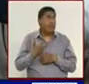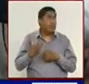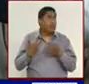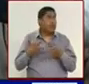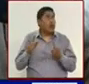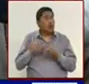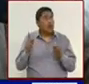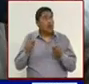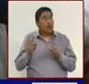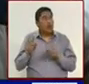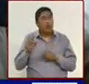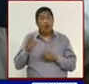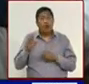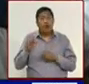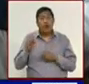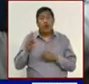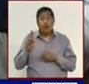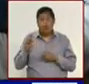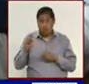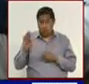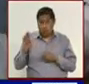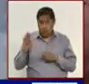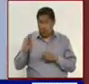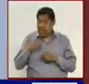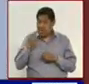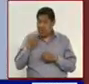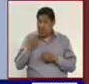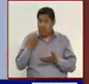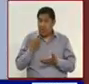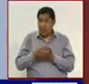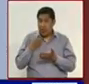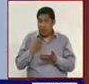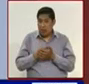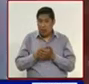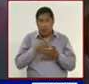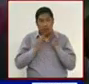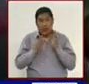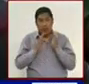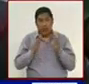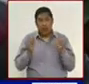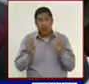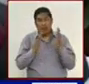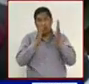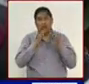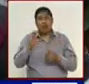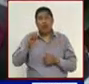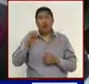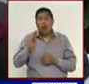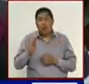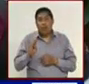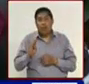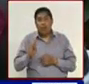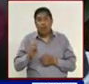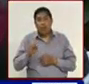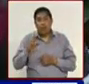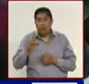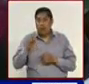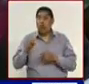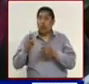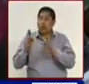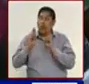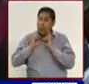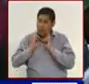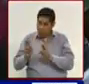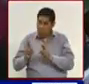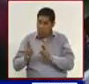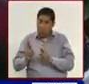Pero la CTV no acepta que el presupuesto se discuta en la central obrera. Lo que no se respondió